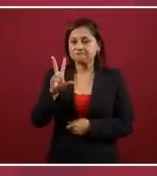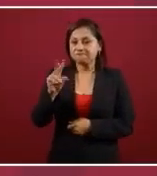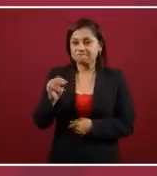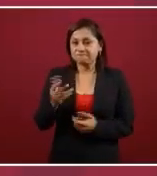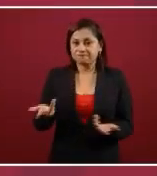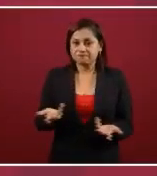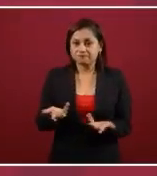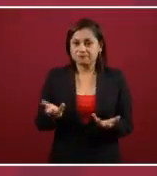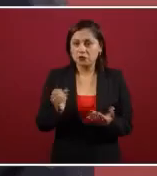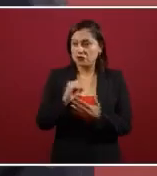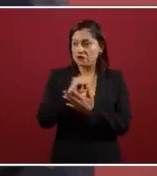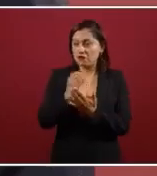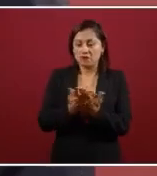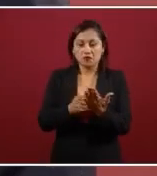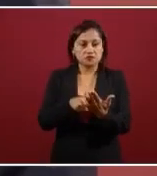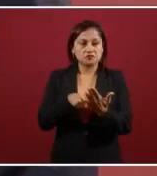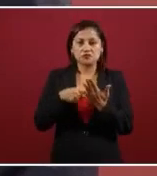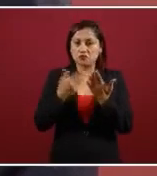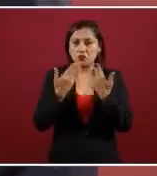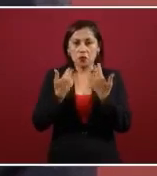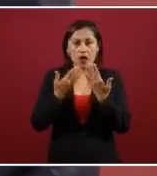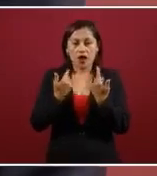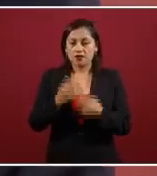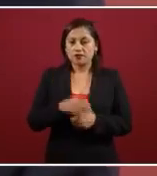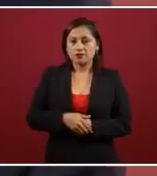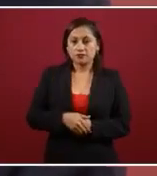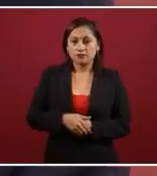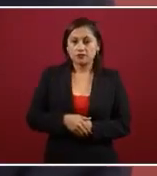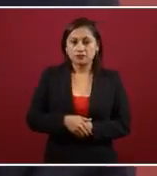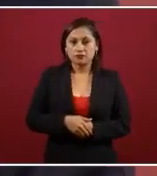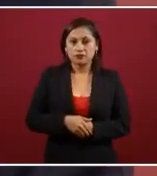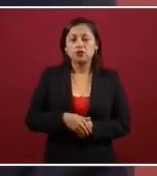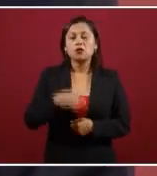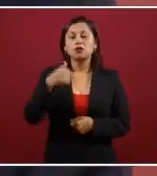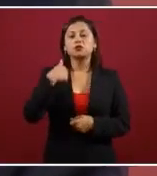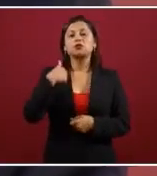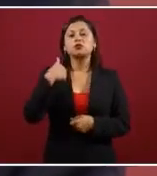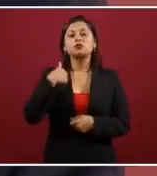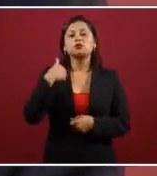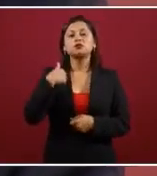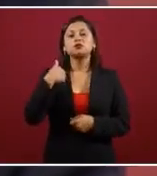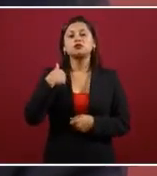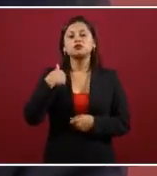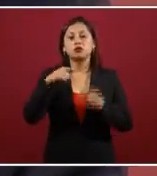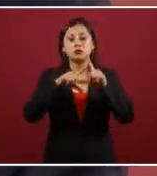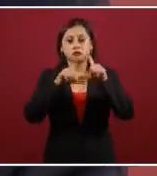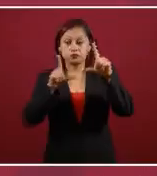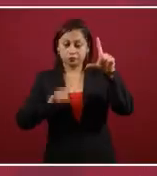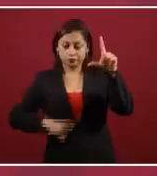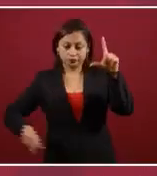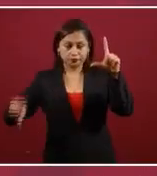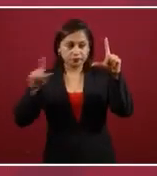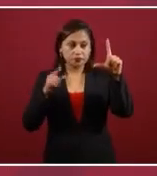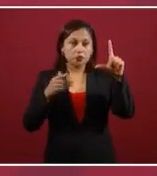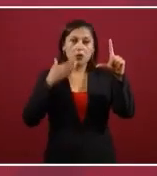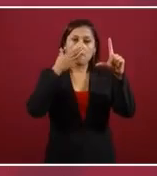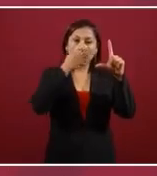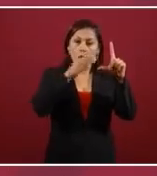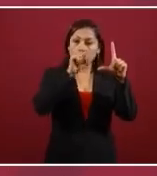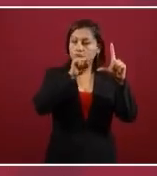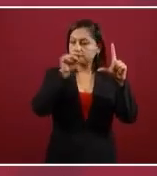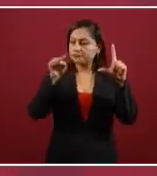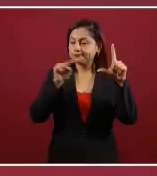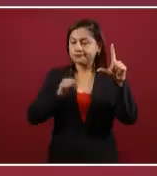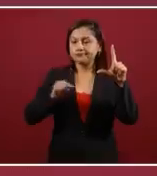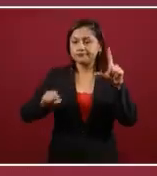No tengo información sobre esto. Yo recorro pues todo el país y estoy escuchando